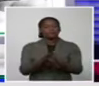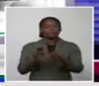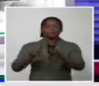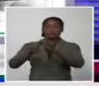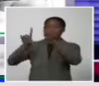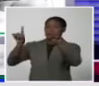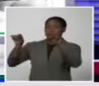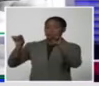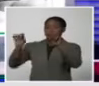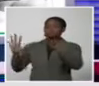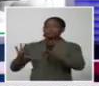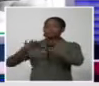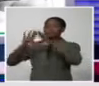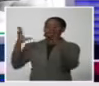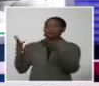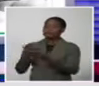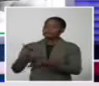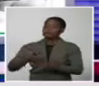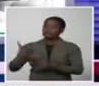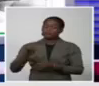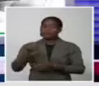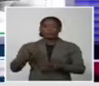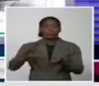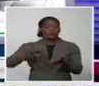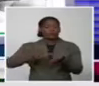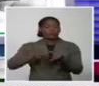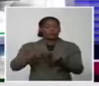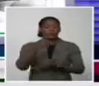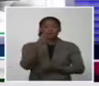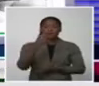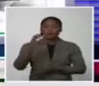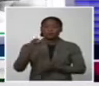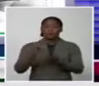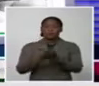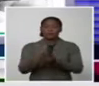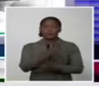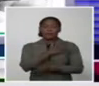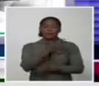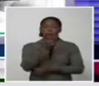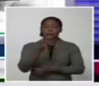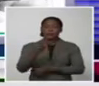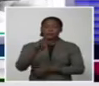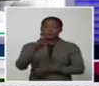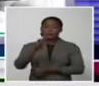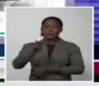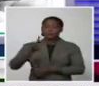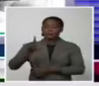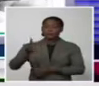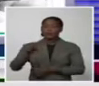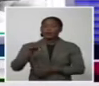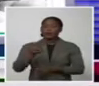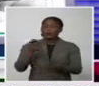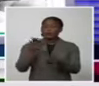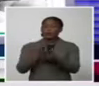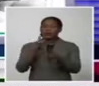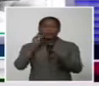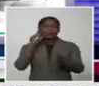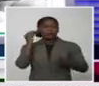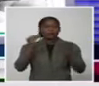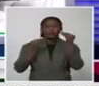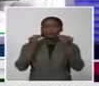mundo. Hoy es martes 30 de marzo de 2021 y de inmediato pasamos al análisis de las principales